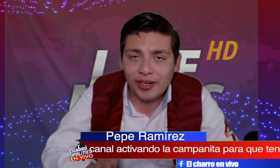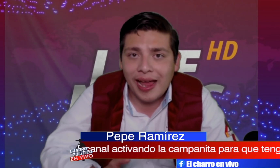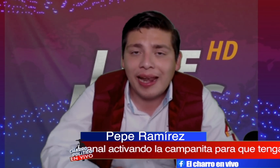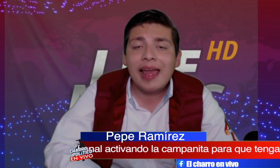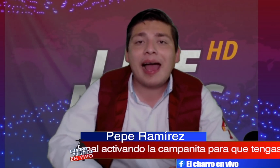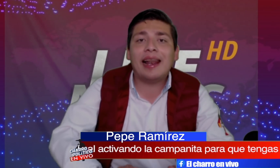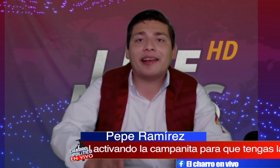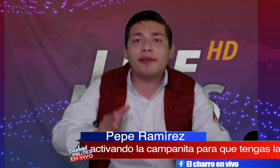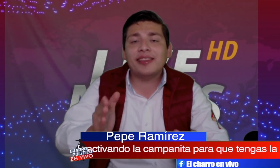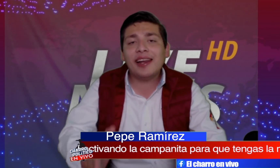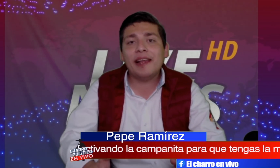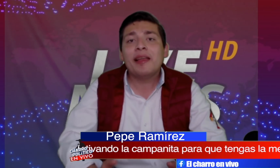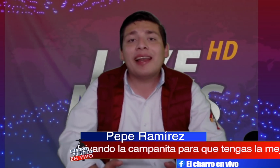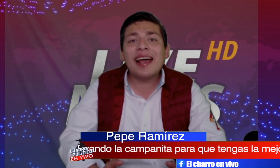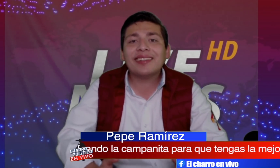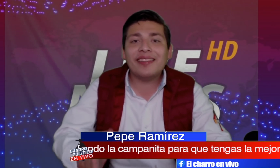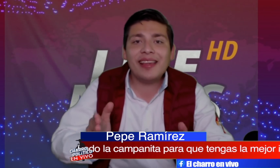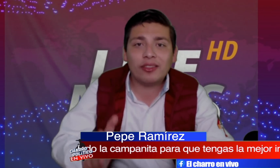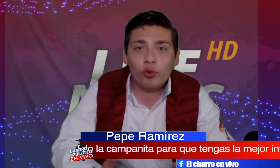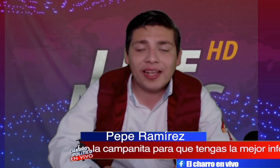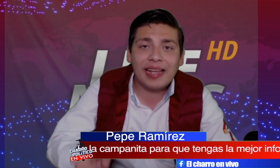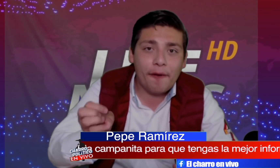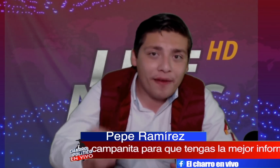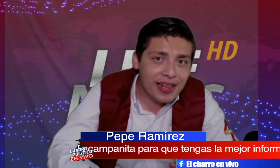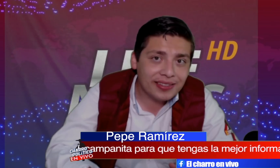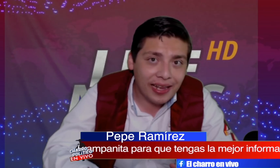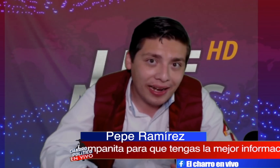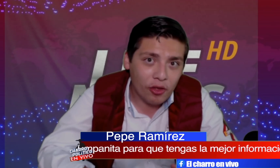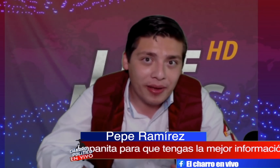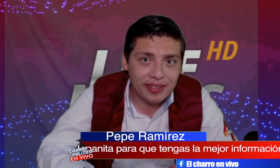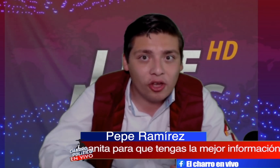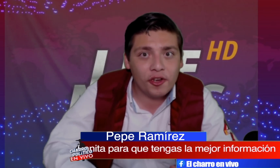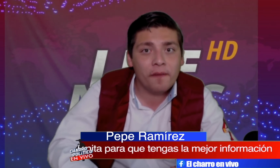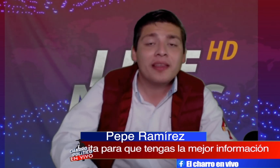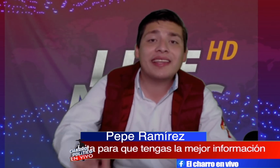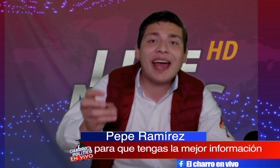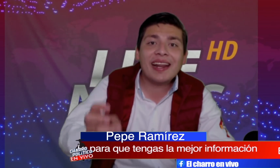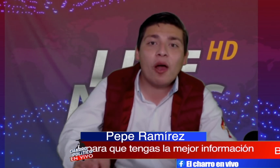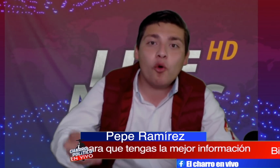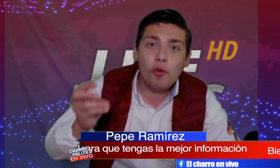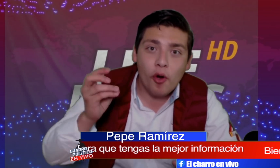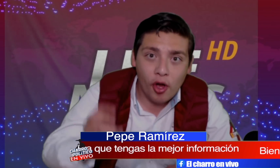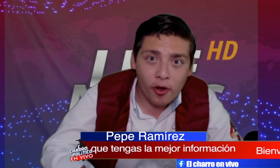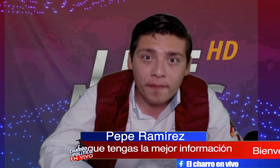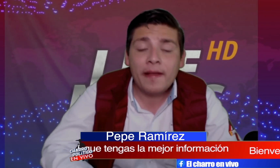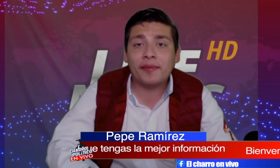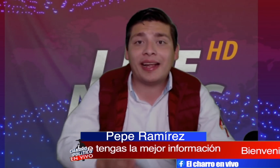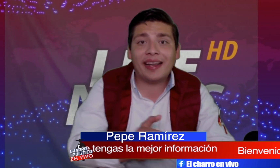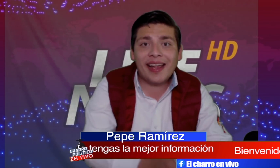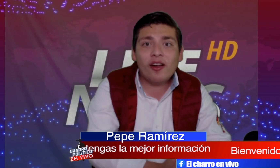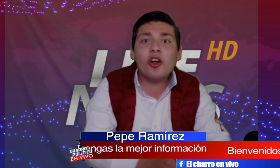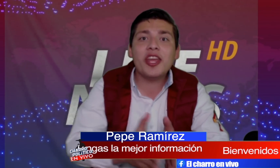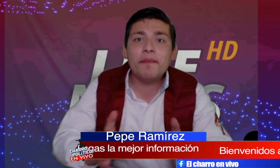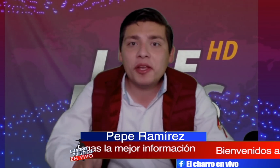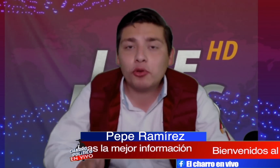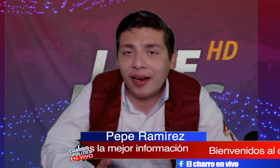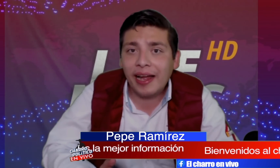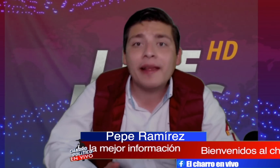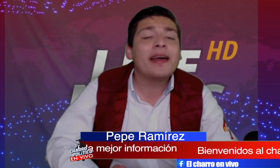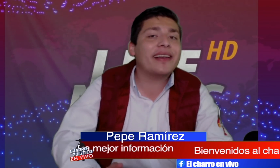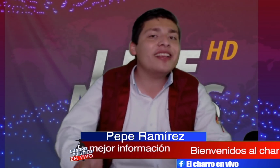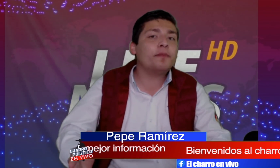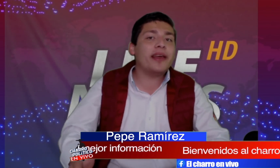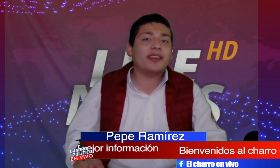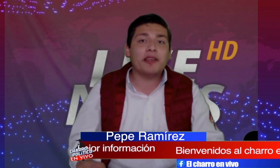Regeneración Nacional, al arrebatarle las candidaturas a Félix Salgado Macedonio y a Raúl Morón de Guerrero y